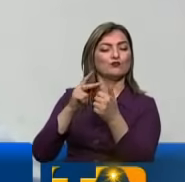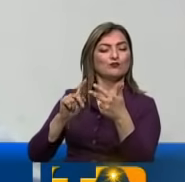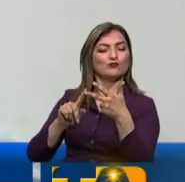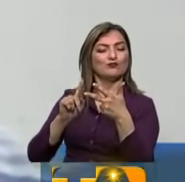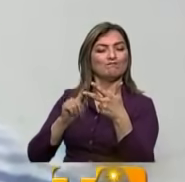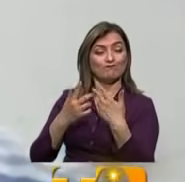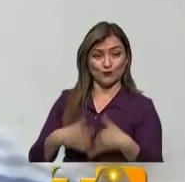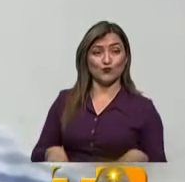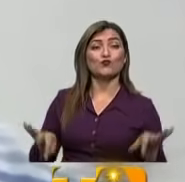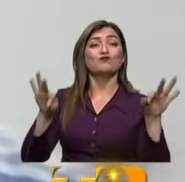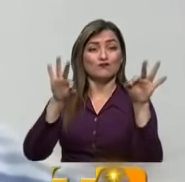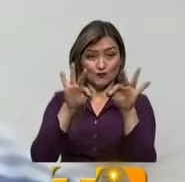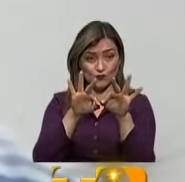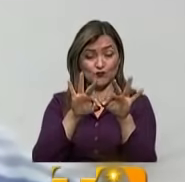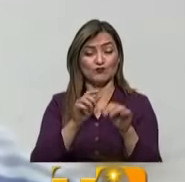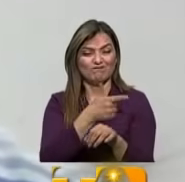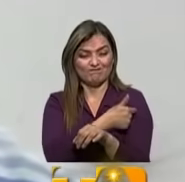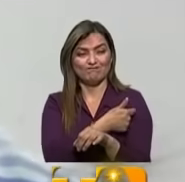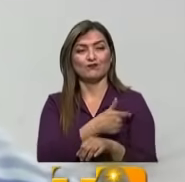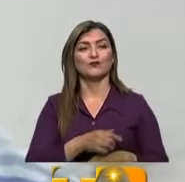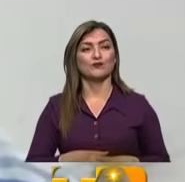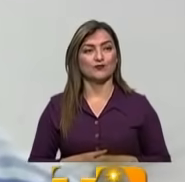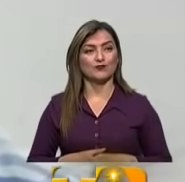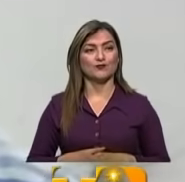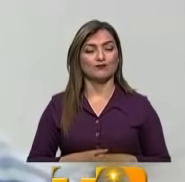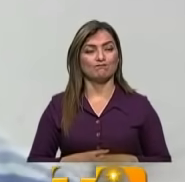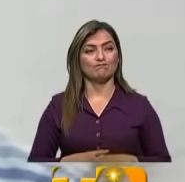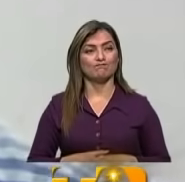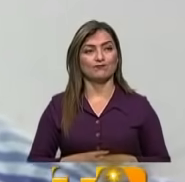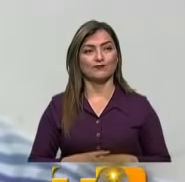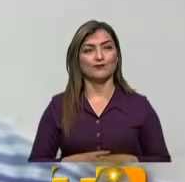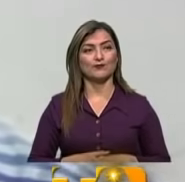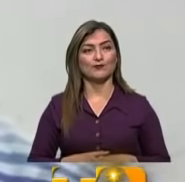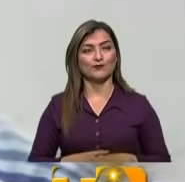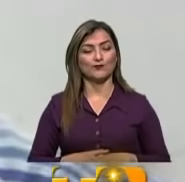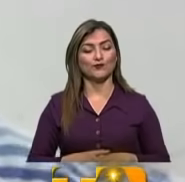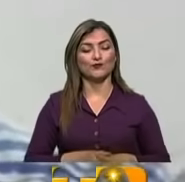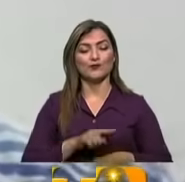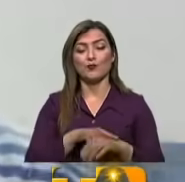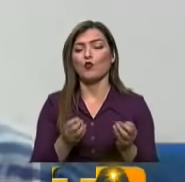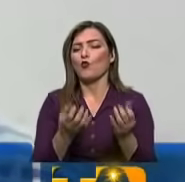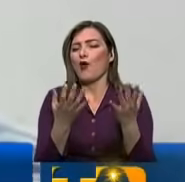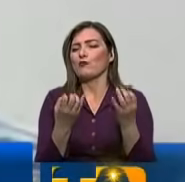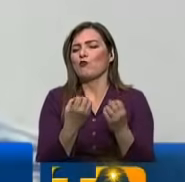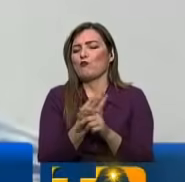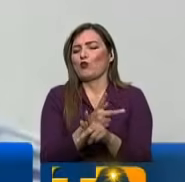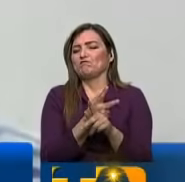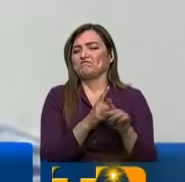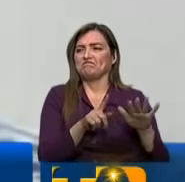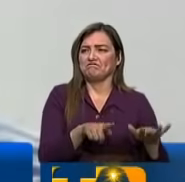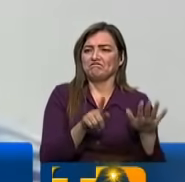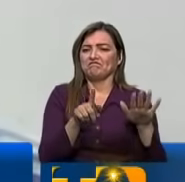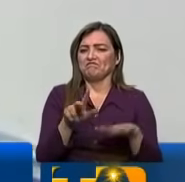dosis, que es importante colocársela, eso sí es importante recalcar, y ver cuánto tiempo te protege, es decir, serán 6 meses,